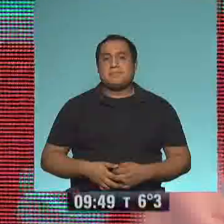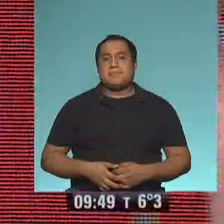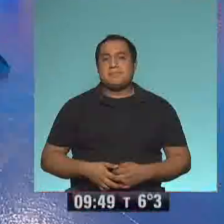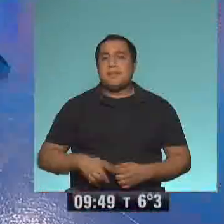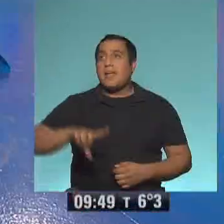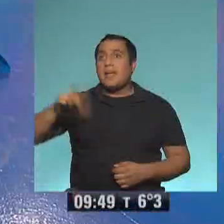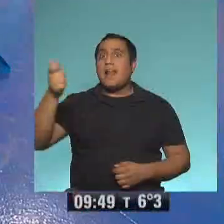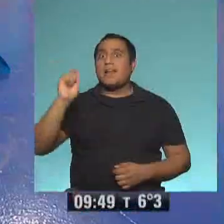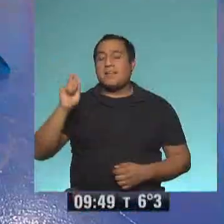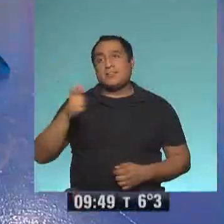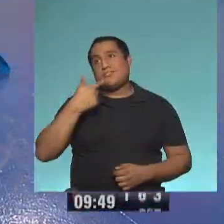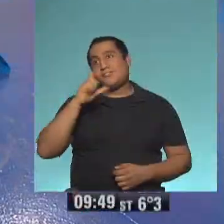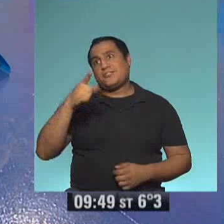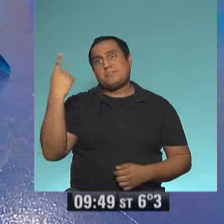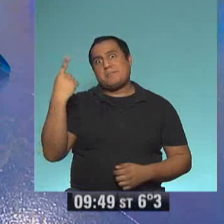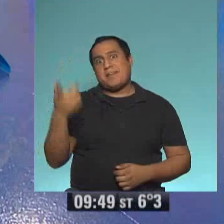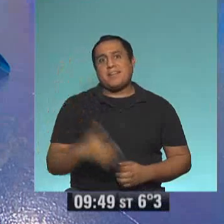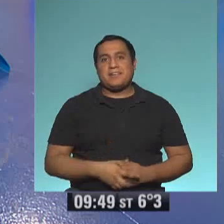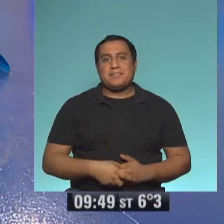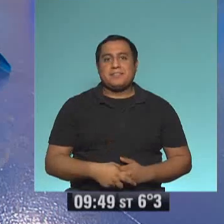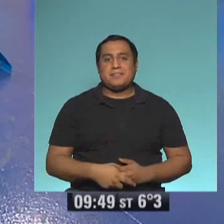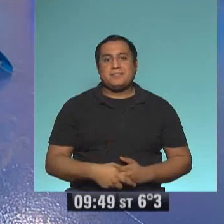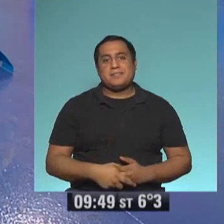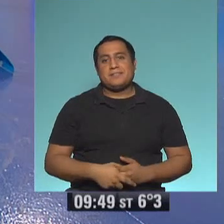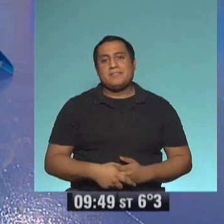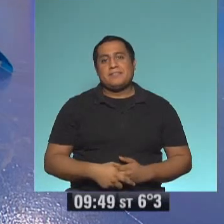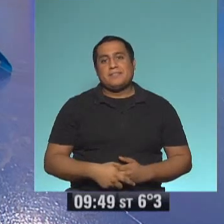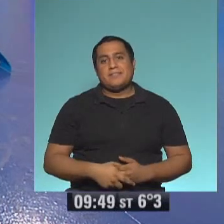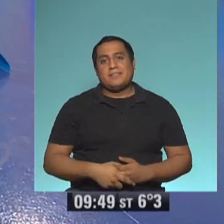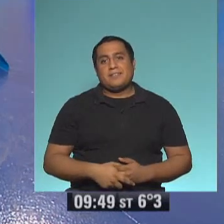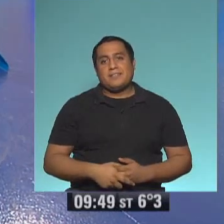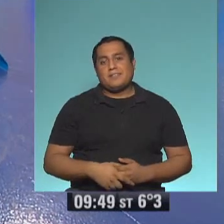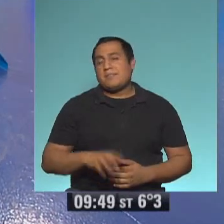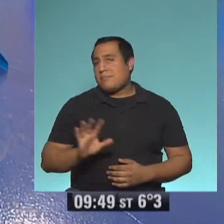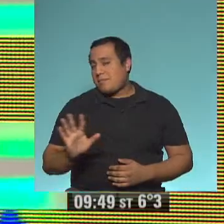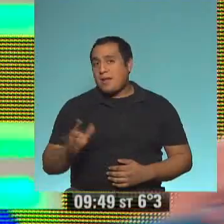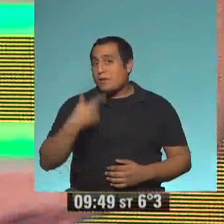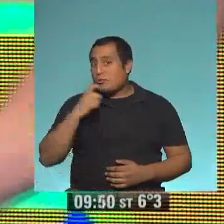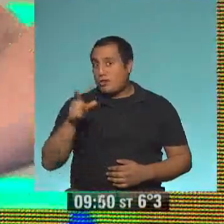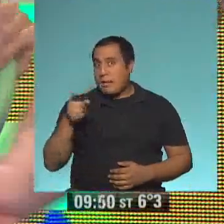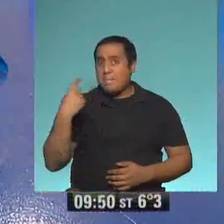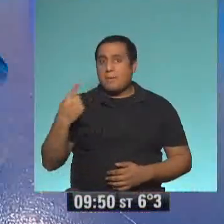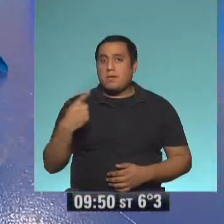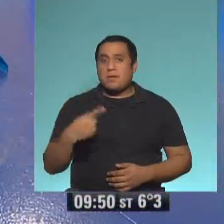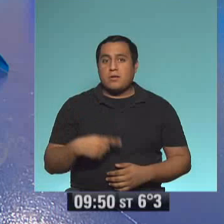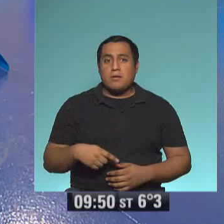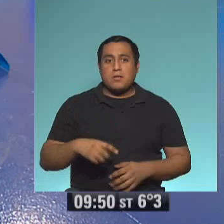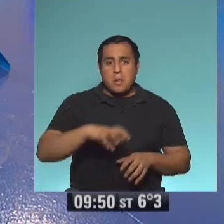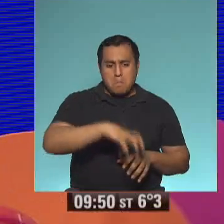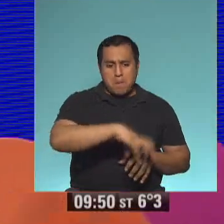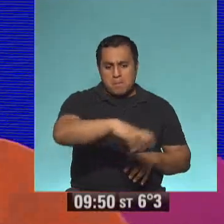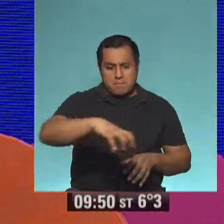¿Quién ganó? Y Sol llegó primero. Sí. Pensalo. Y te digo una cosa. Sol llegó primero y tenía más túneles que yo.